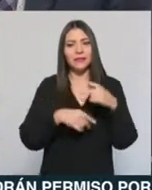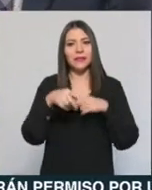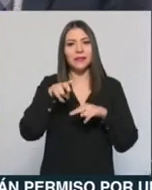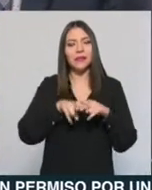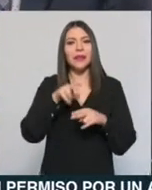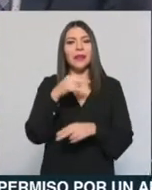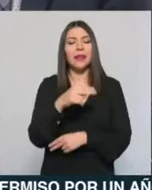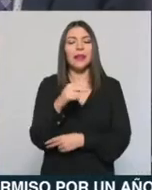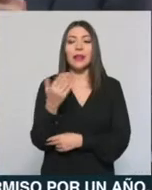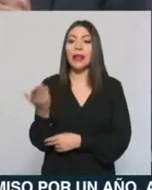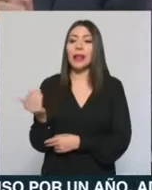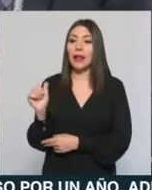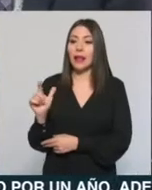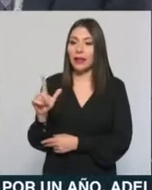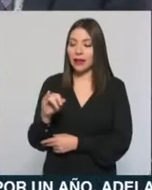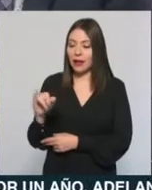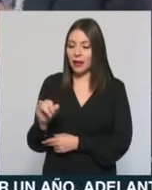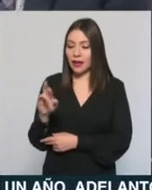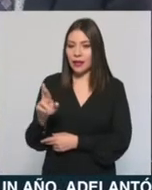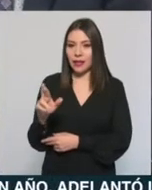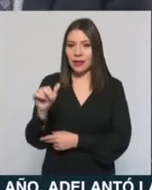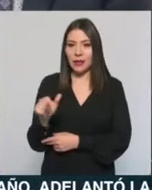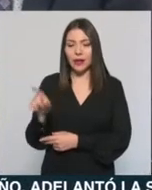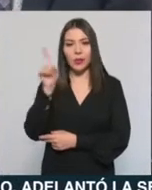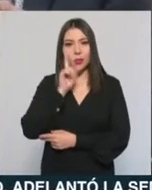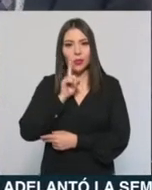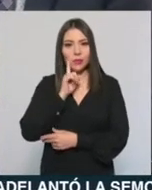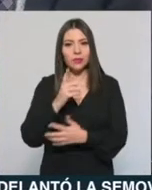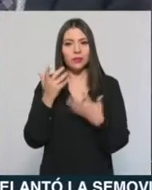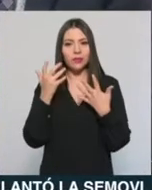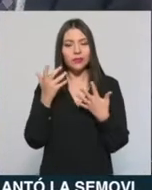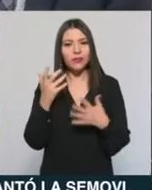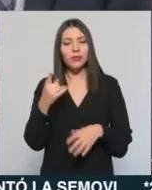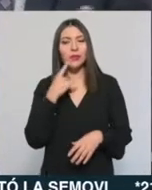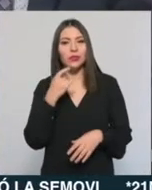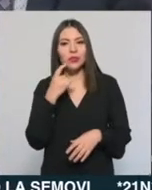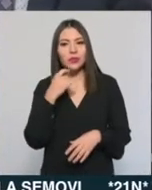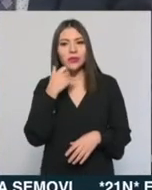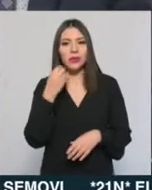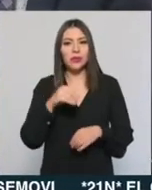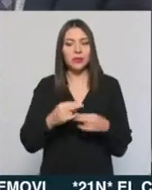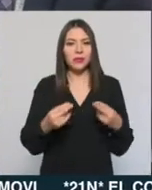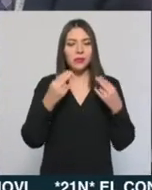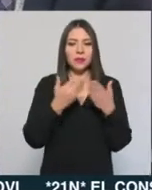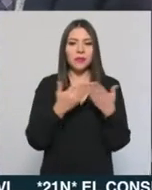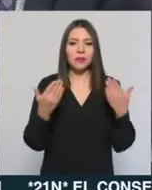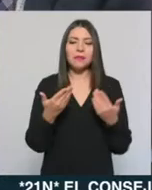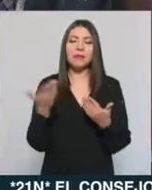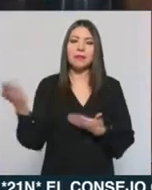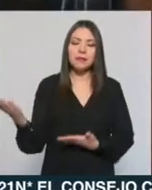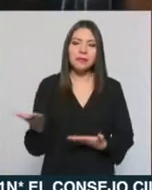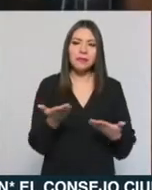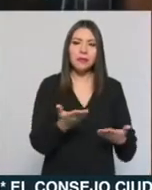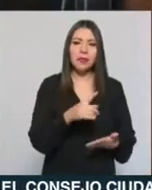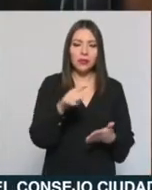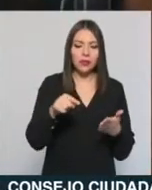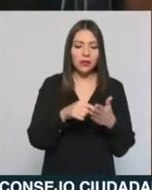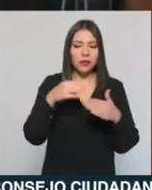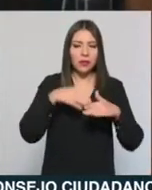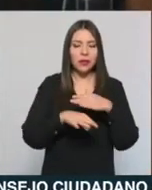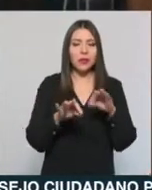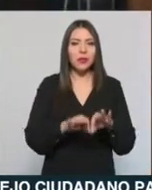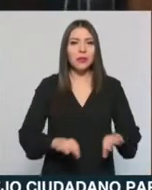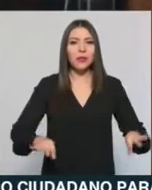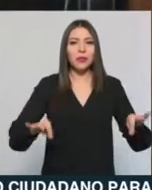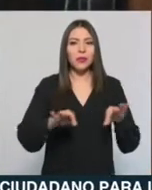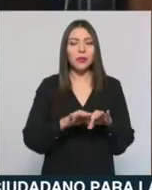Alejandra Victoria, una mujer emprendedora, luchadora, y que nos ha abierto las puertas de este importante y